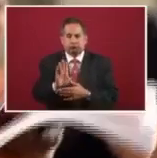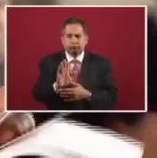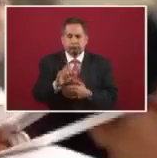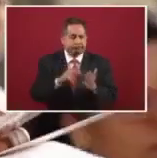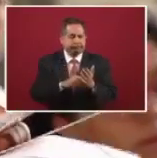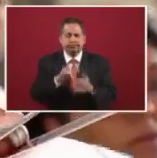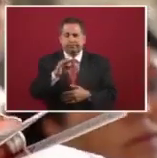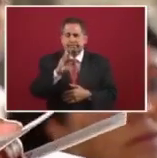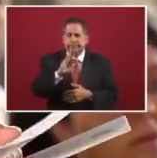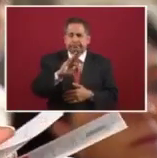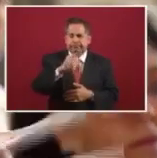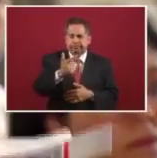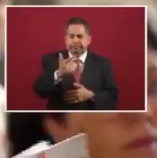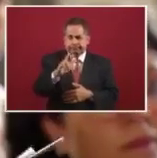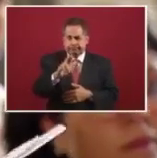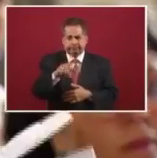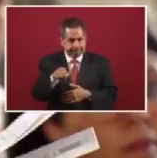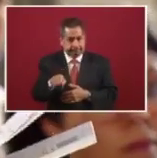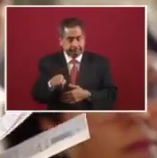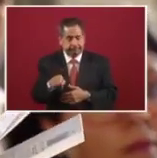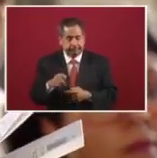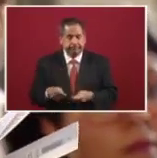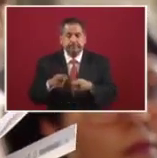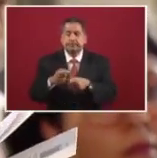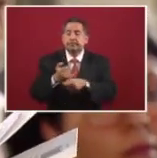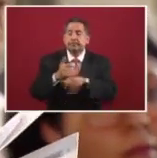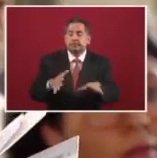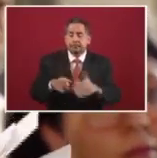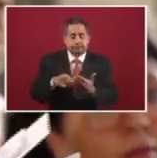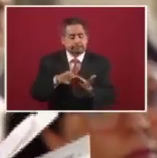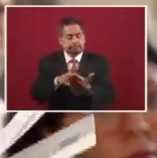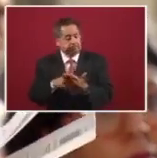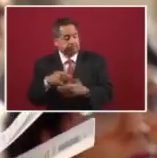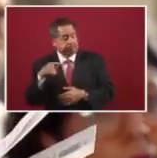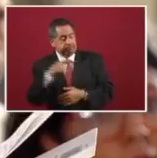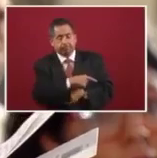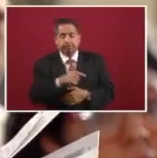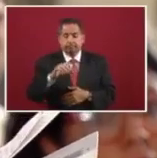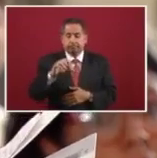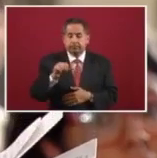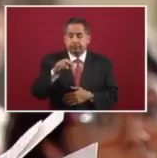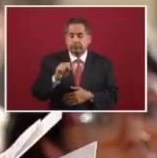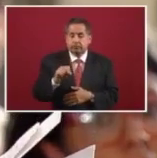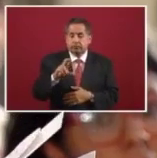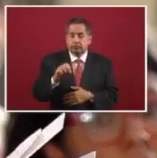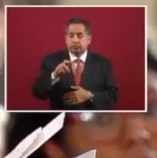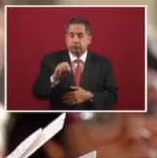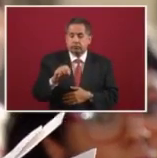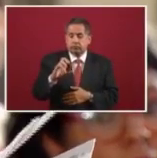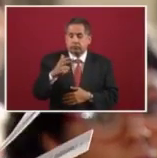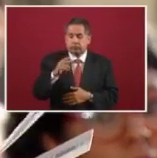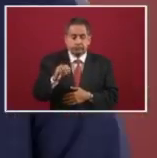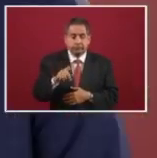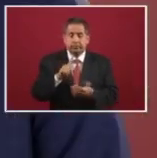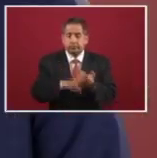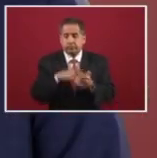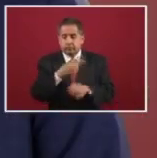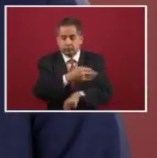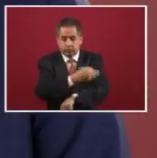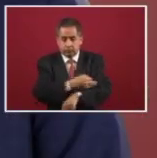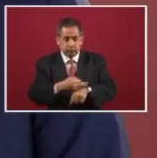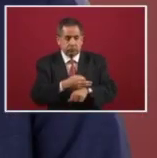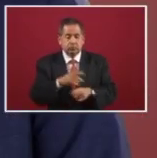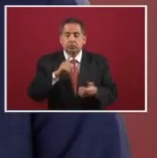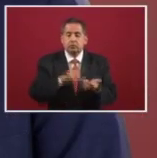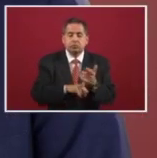Fiscalía General de la República información en contra de Carlos Romero de Champs y su familia